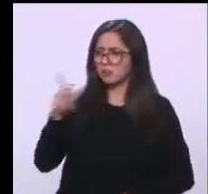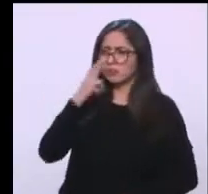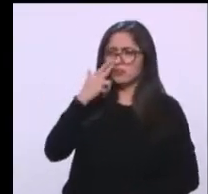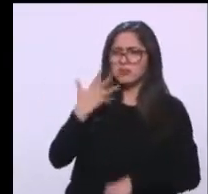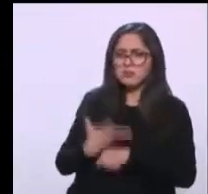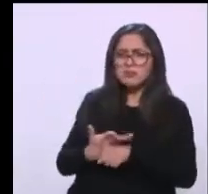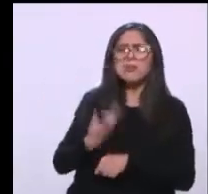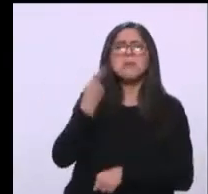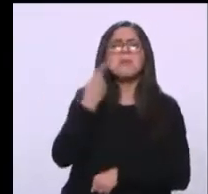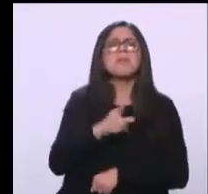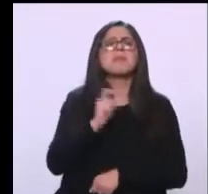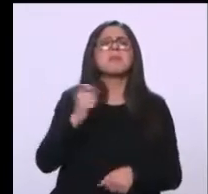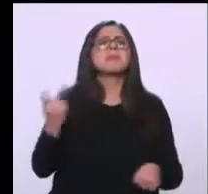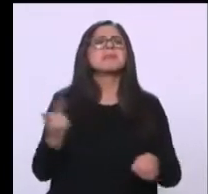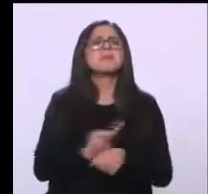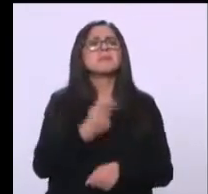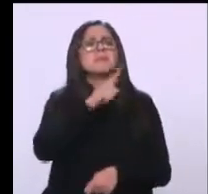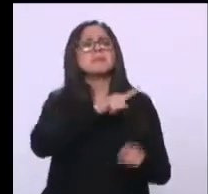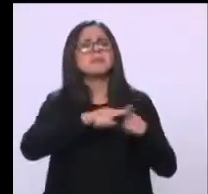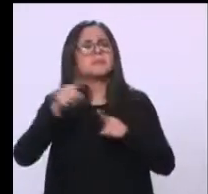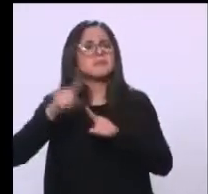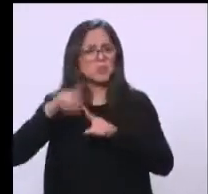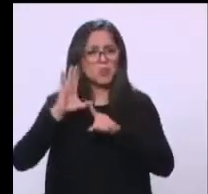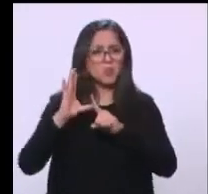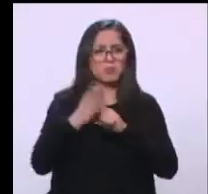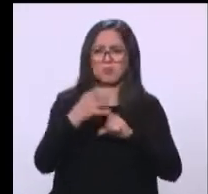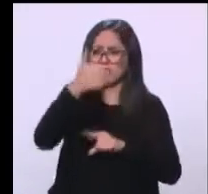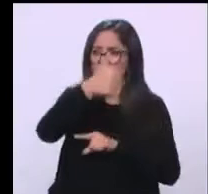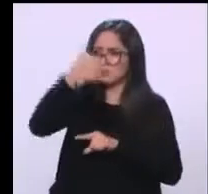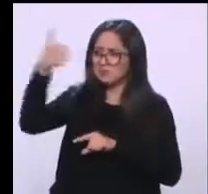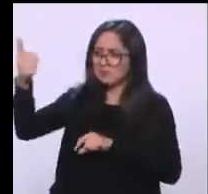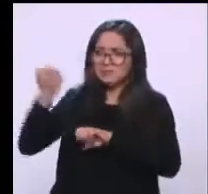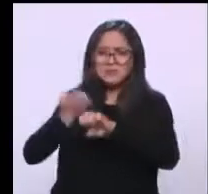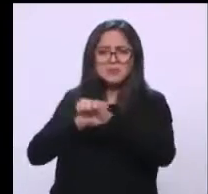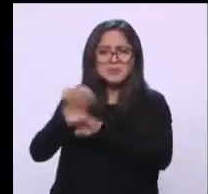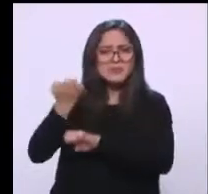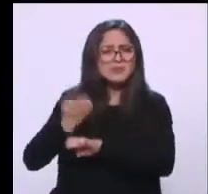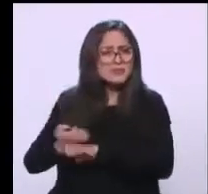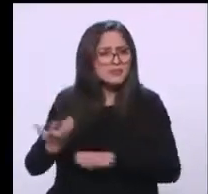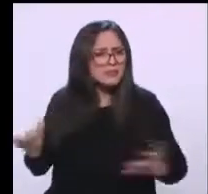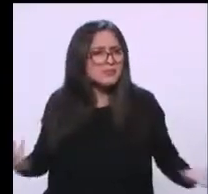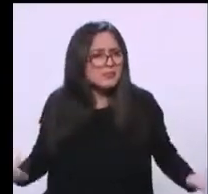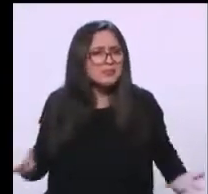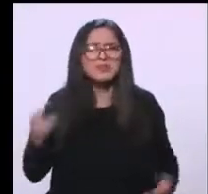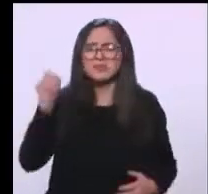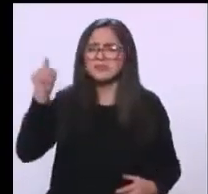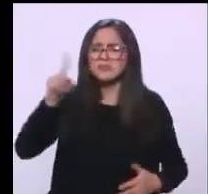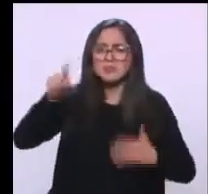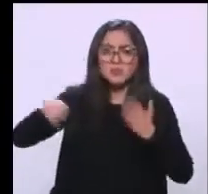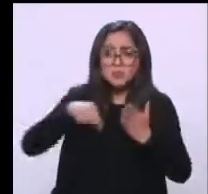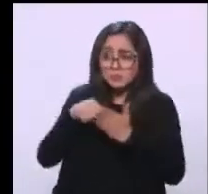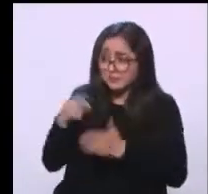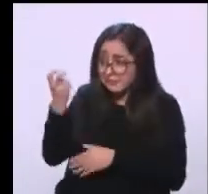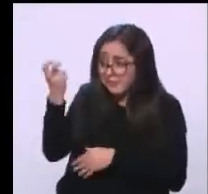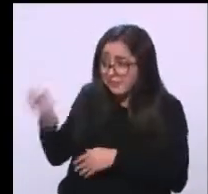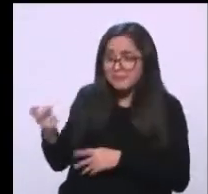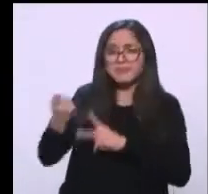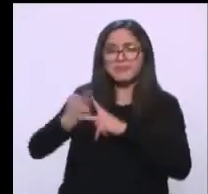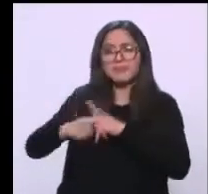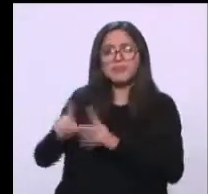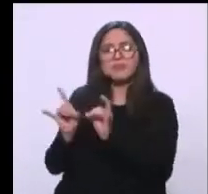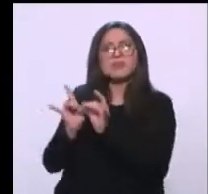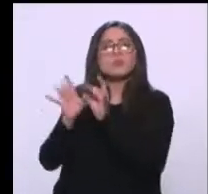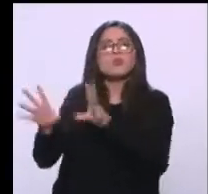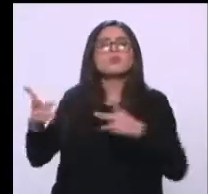qué sucede con las comisiones estatales de derechos humanos de los estados, ¿no? De los lugares de donde provienen